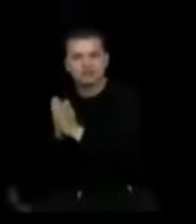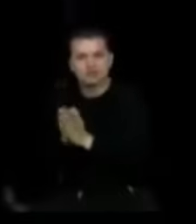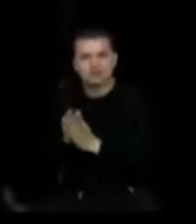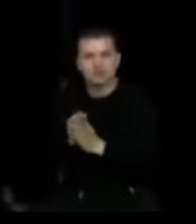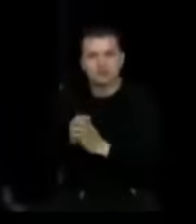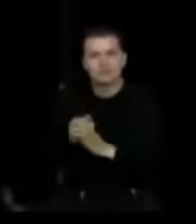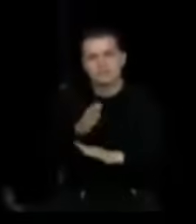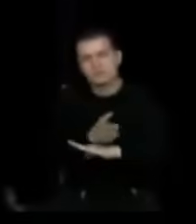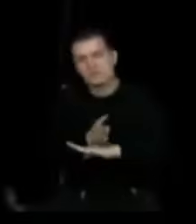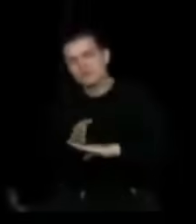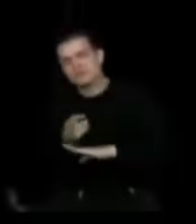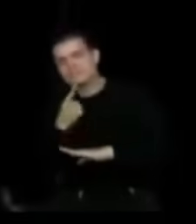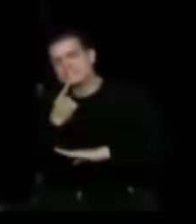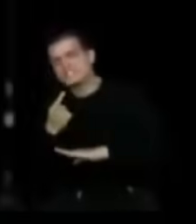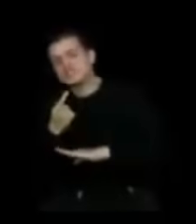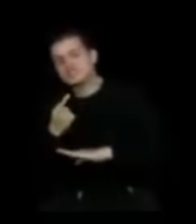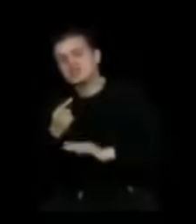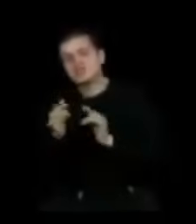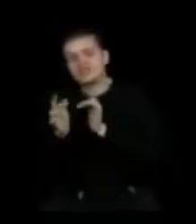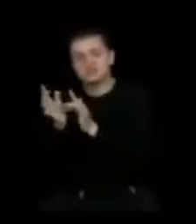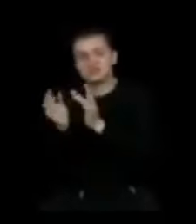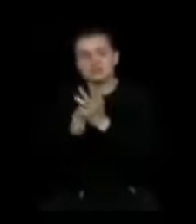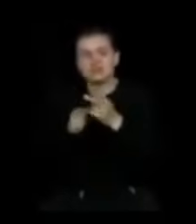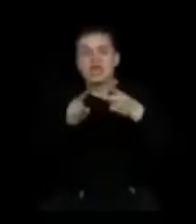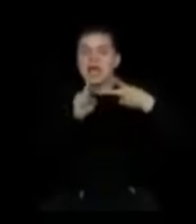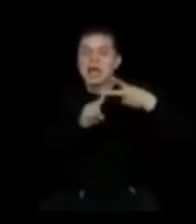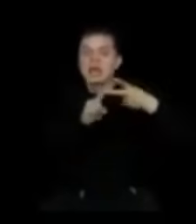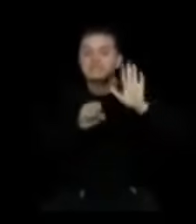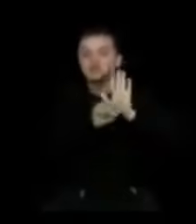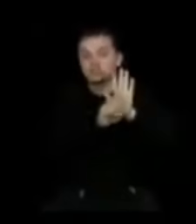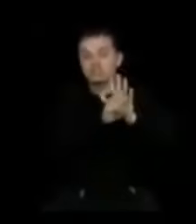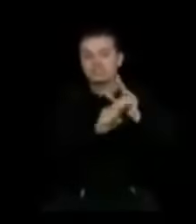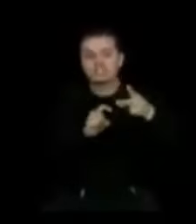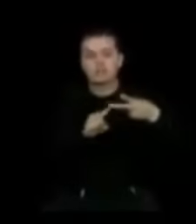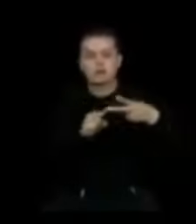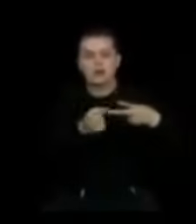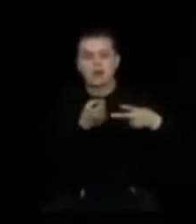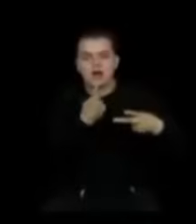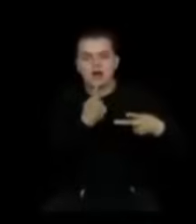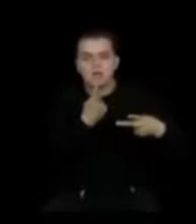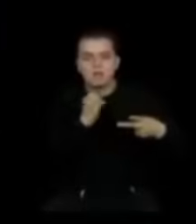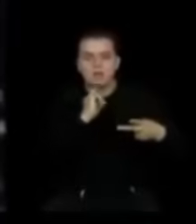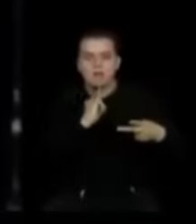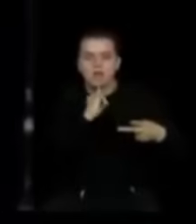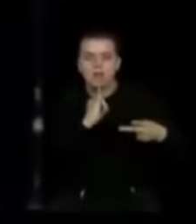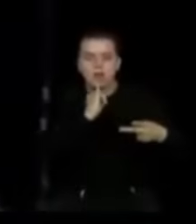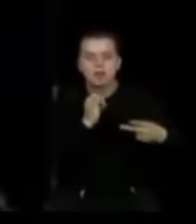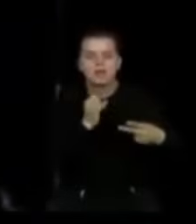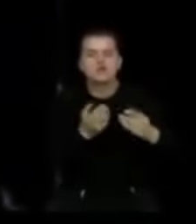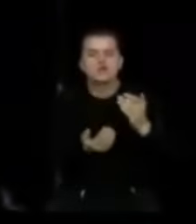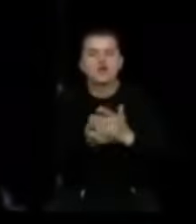Después dijo Jesús, la segunda señal, hablarán nuevas lenguas.